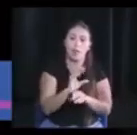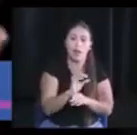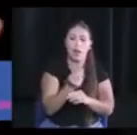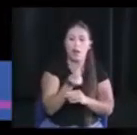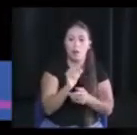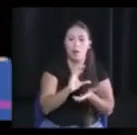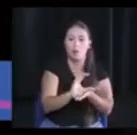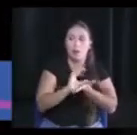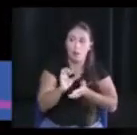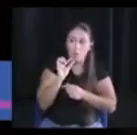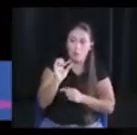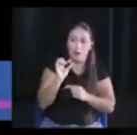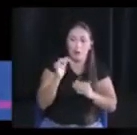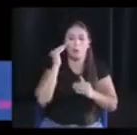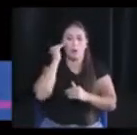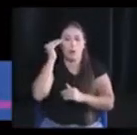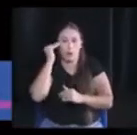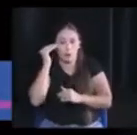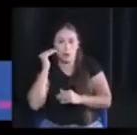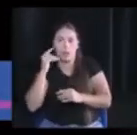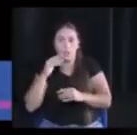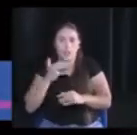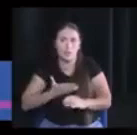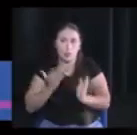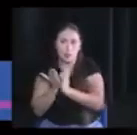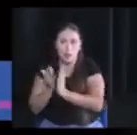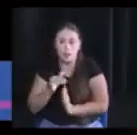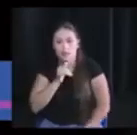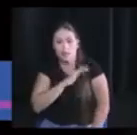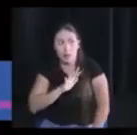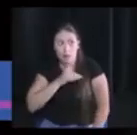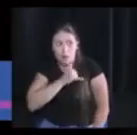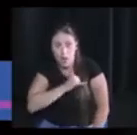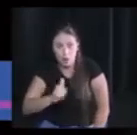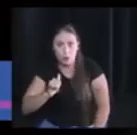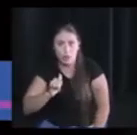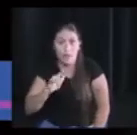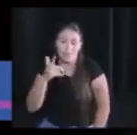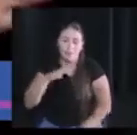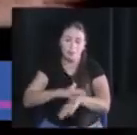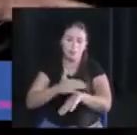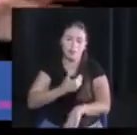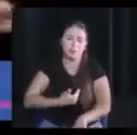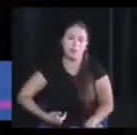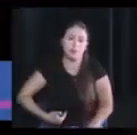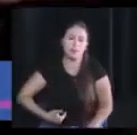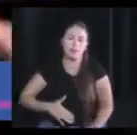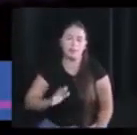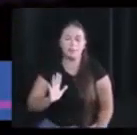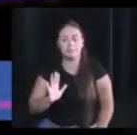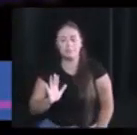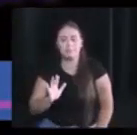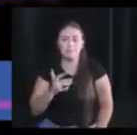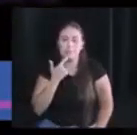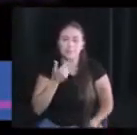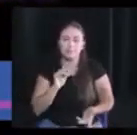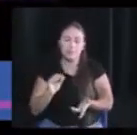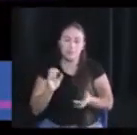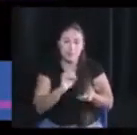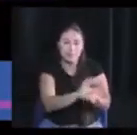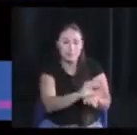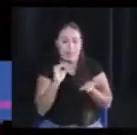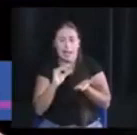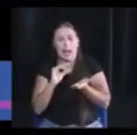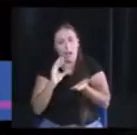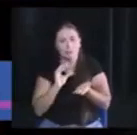cuando los estudiantes y docentes de PDCIBA lo denunciaron. El presidente, en ese caso, dijo, no, vamos a devolverles ese